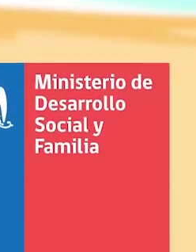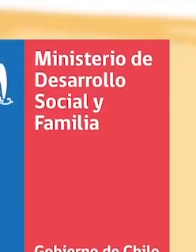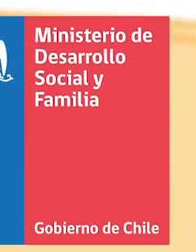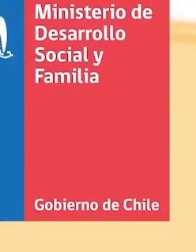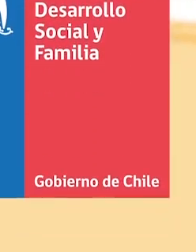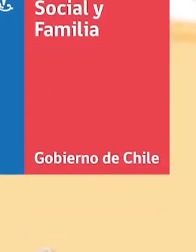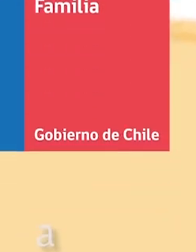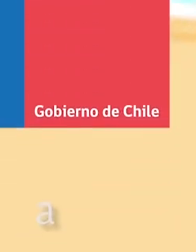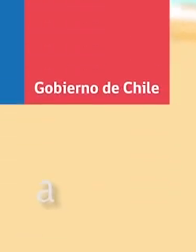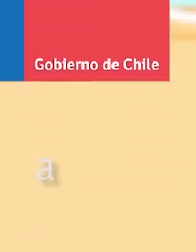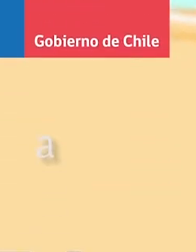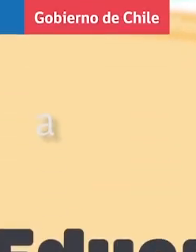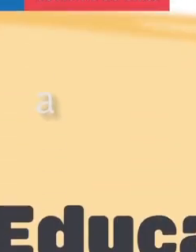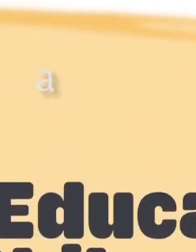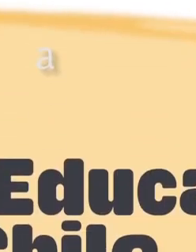Namo Namo.